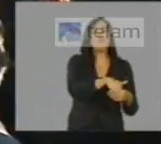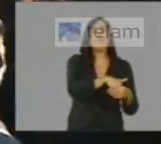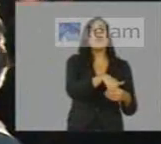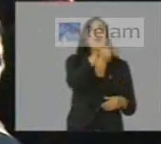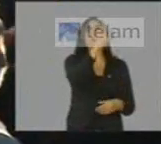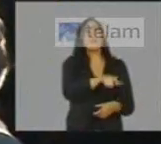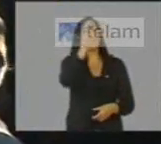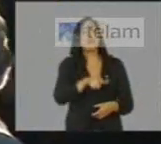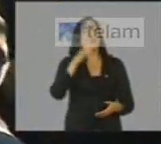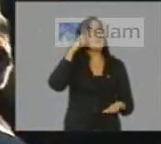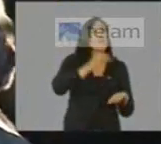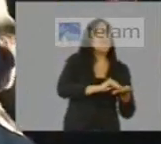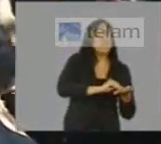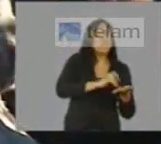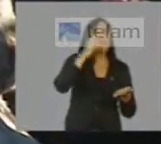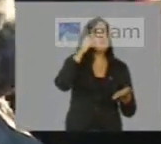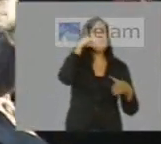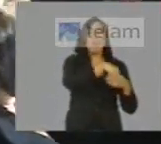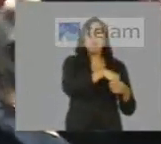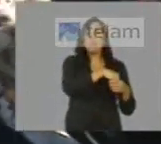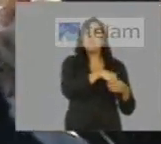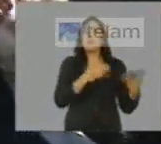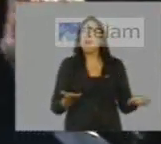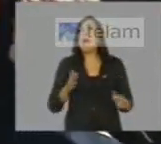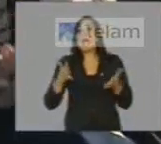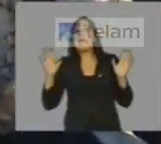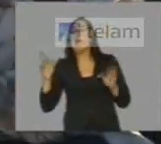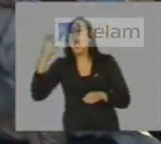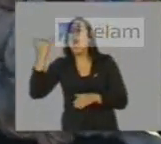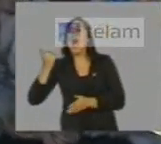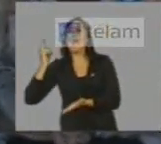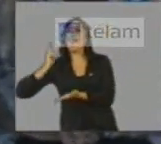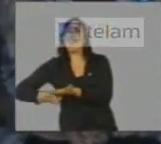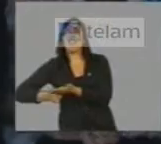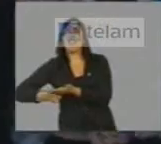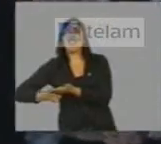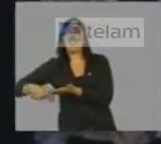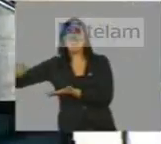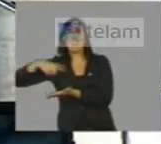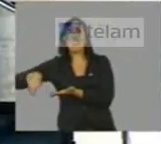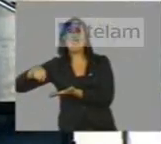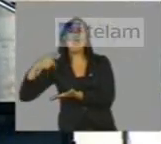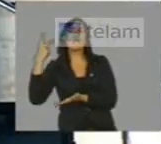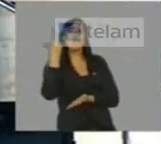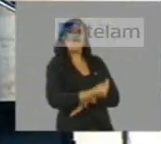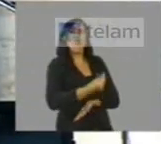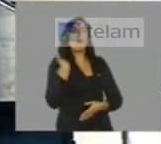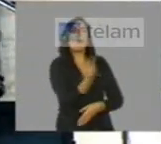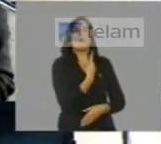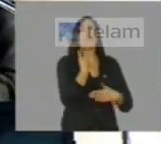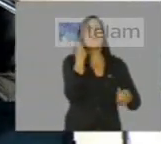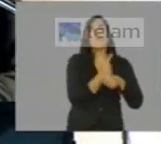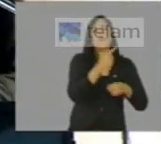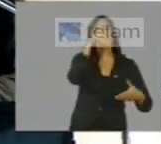No sería extraño que nos dicten alguna cautelar y nos impidan votar legisladores o presidente. Si el presidente